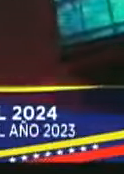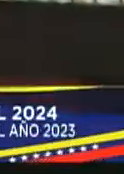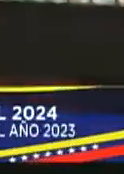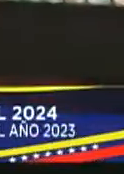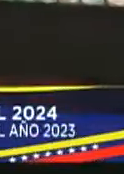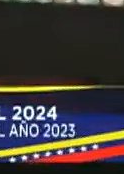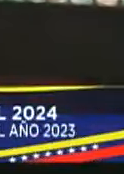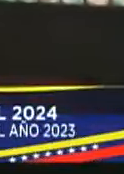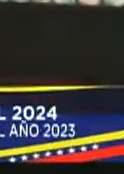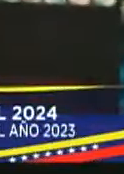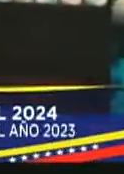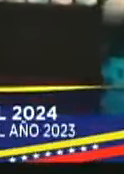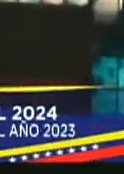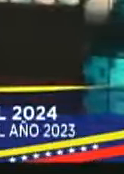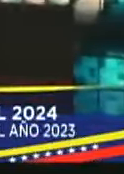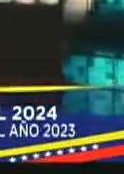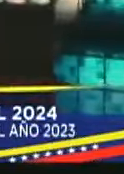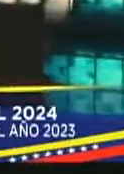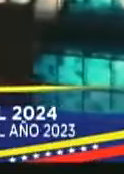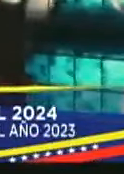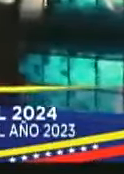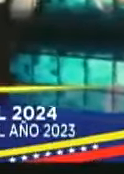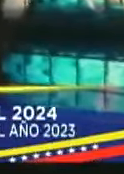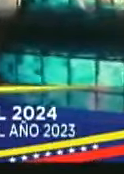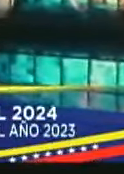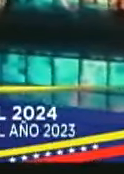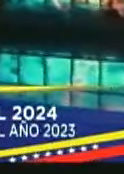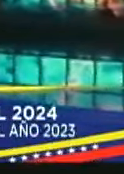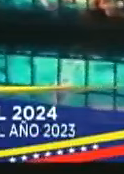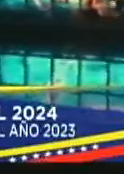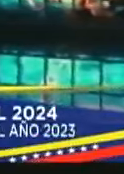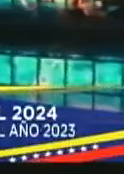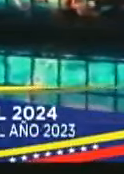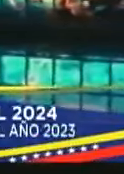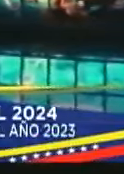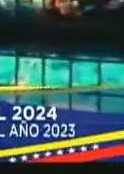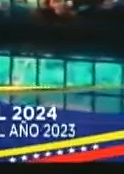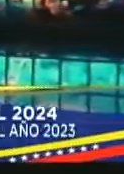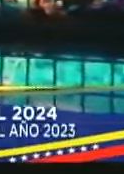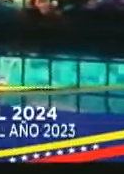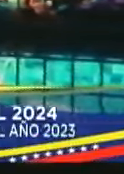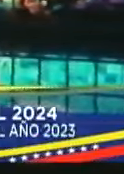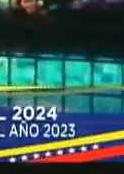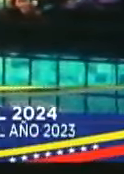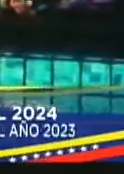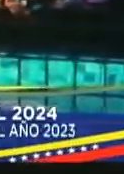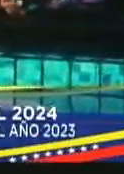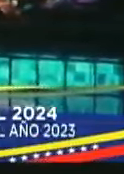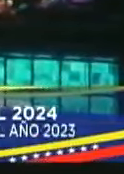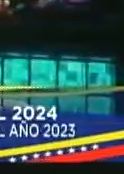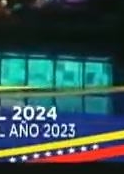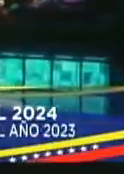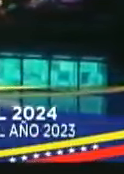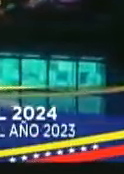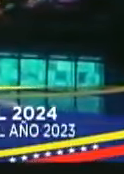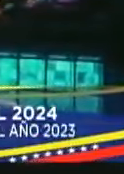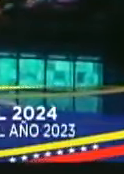Justicia, así como también la segunda vicepresidenta del Tribunal Supremo de Justicia, la magistrada Dania de Amelio Cardiel.